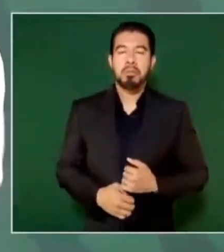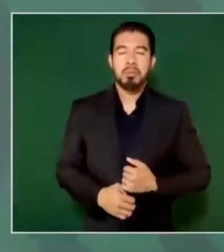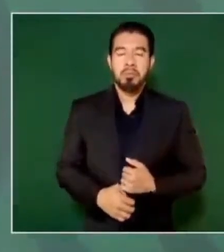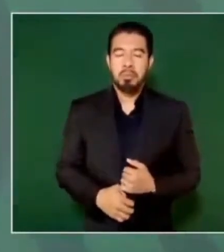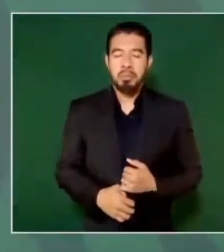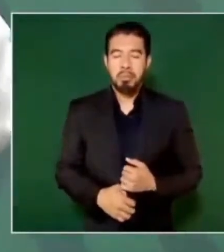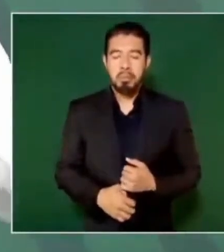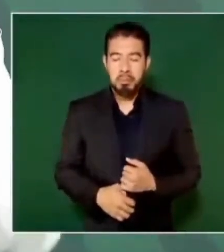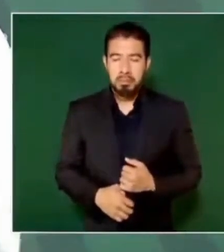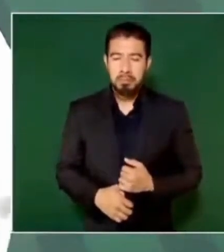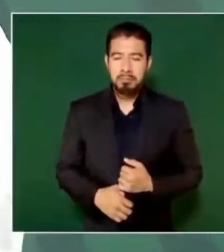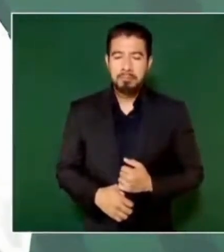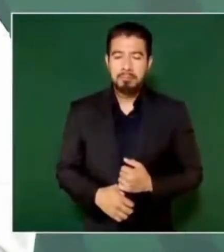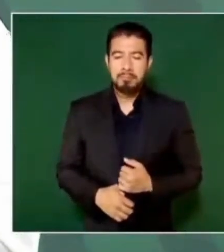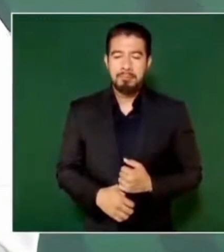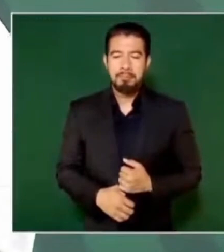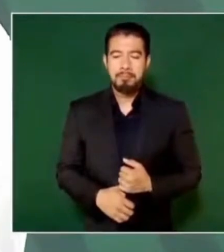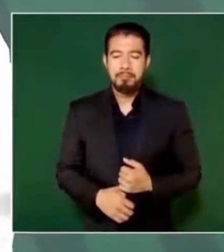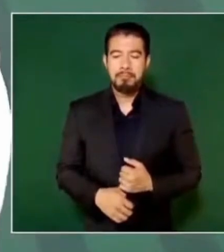Era como